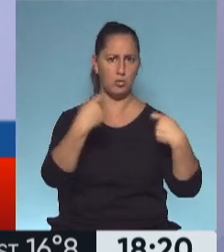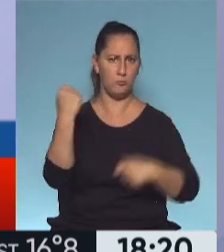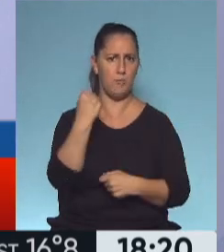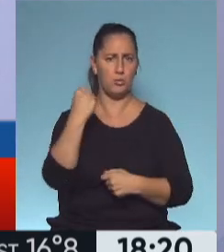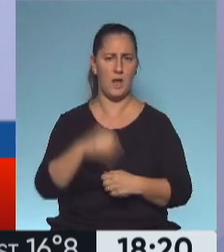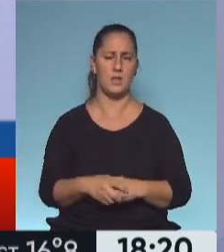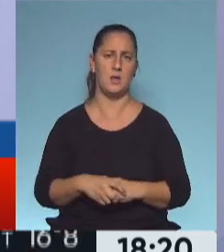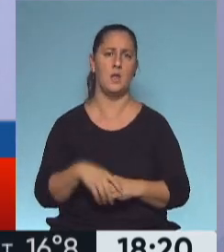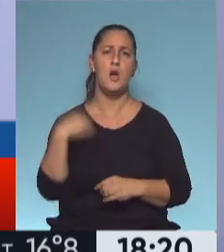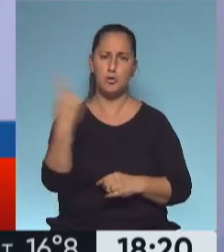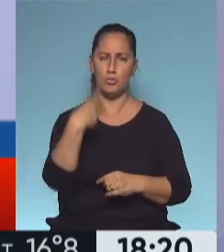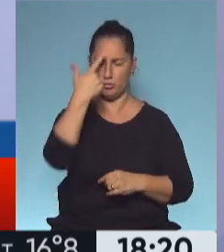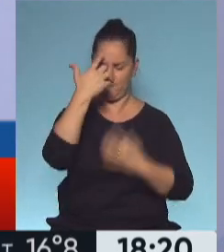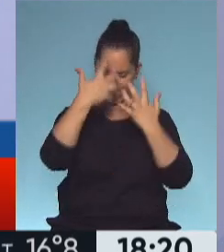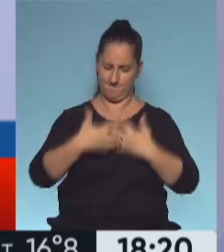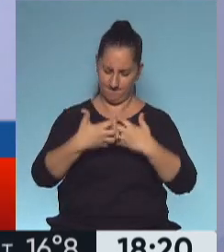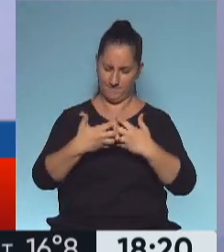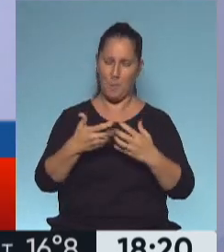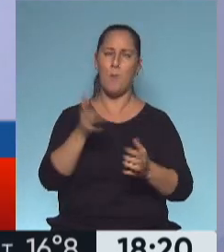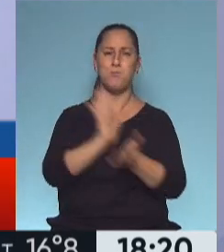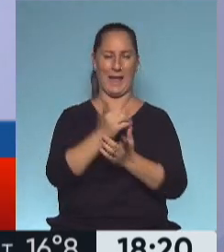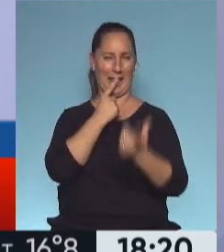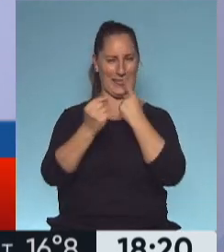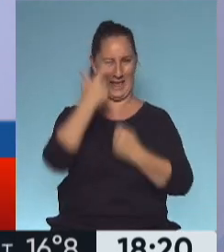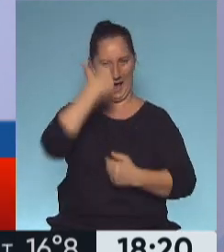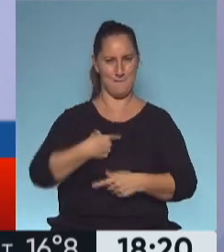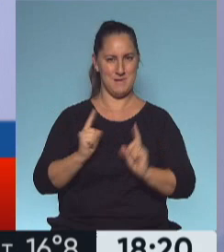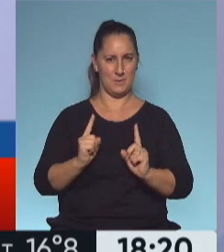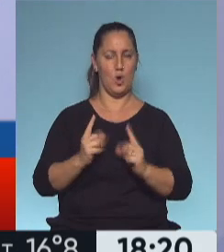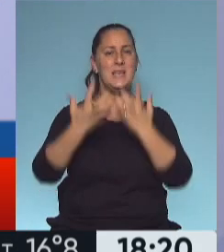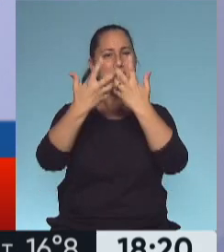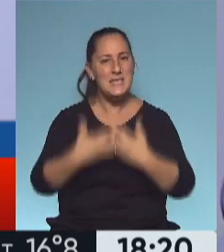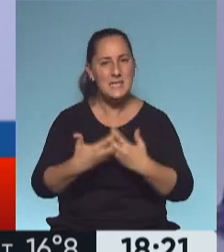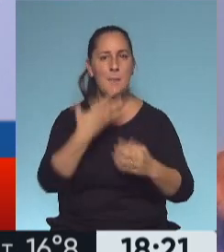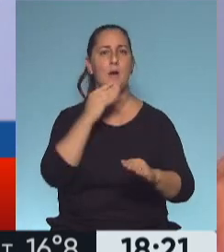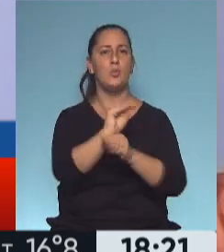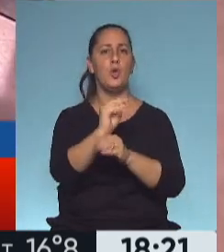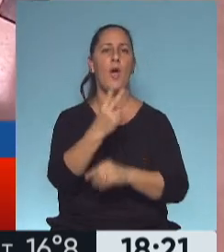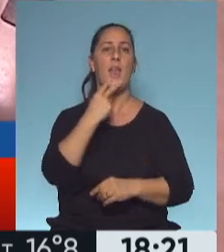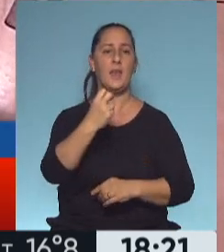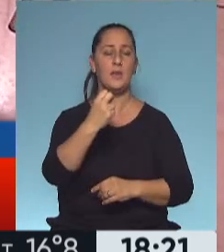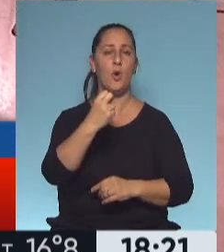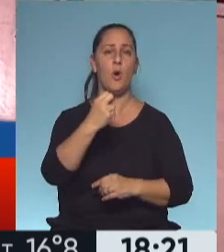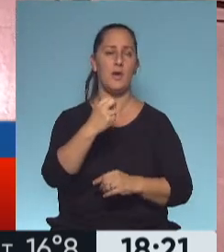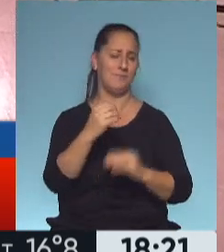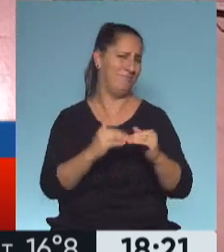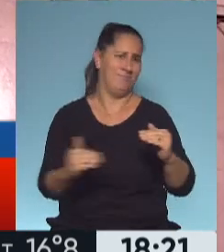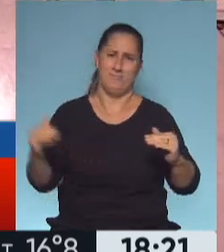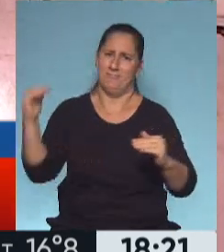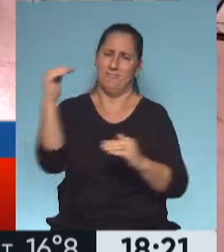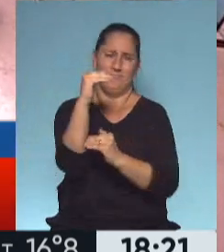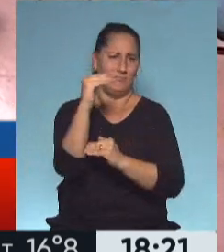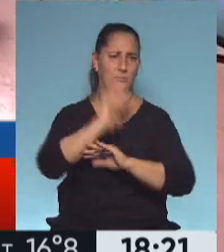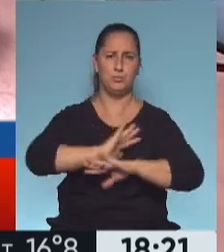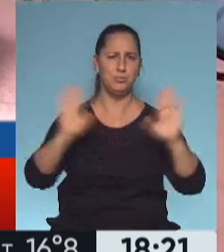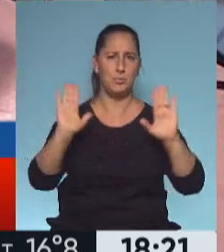Nosotros también debemos ser autocríticos al respecto. Hoy tenemos un sistema de subsidios energéticos que es pro-rico.